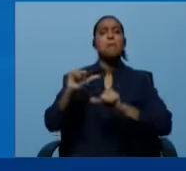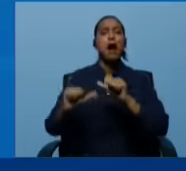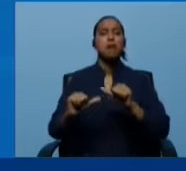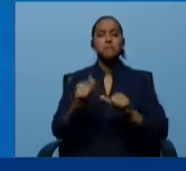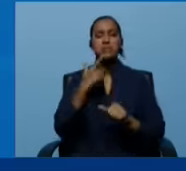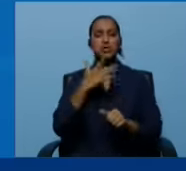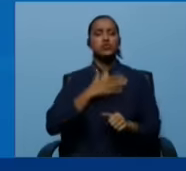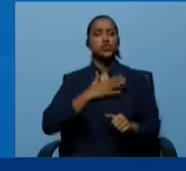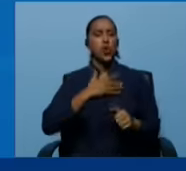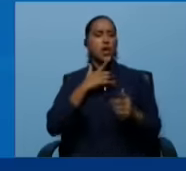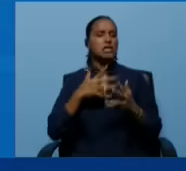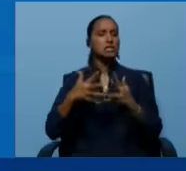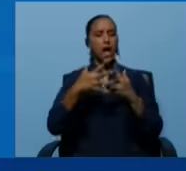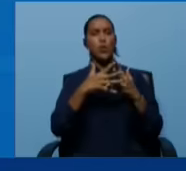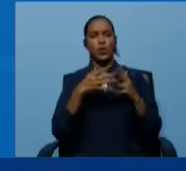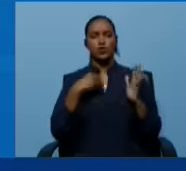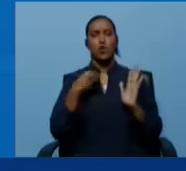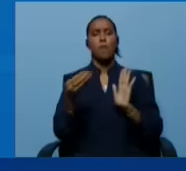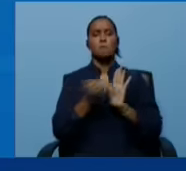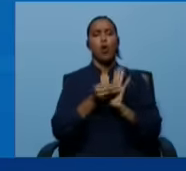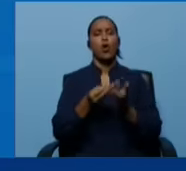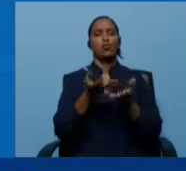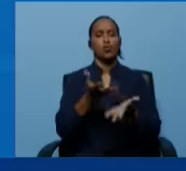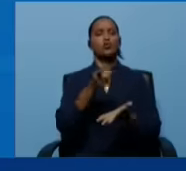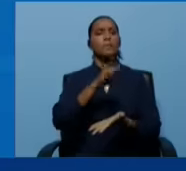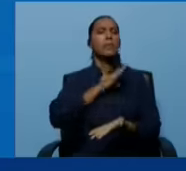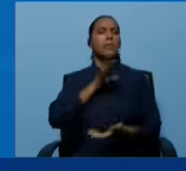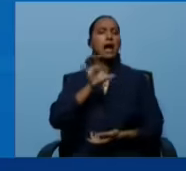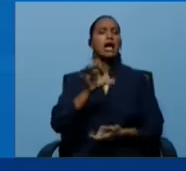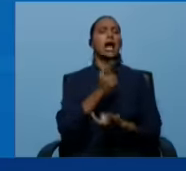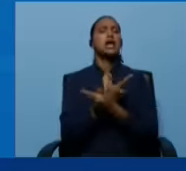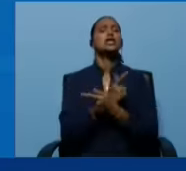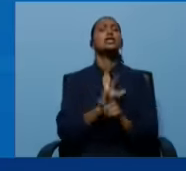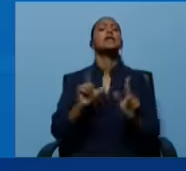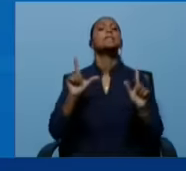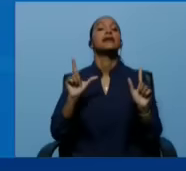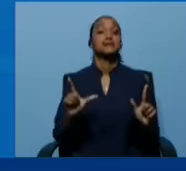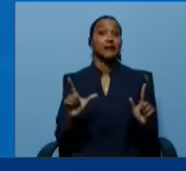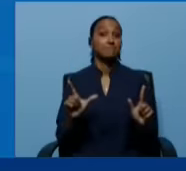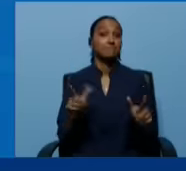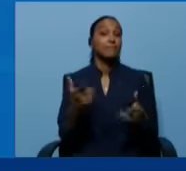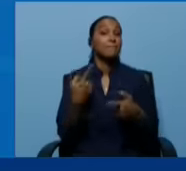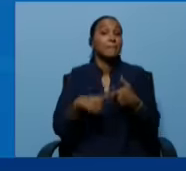iban a imponer su proyecto en América, pero fueron más de América.